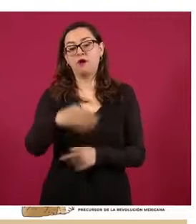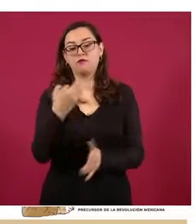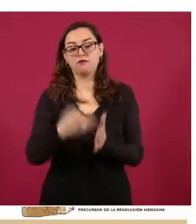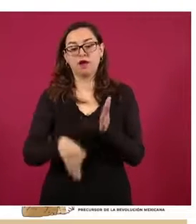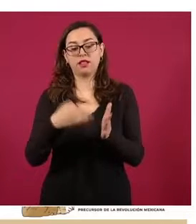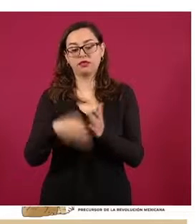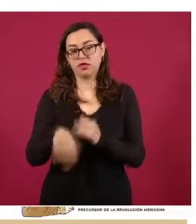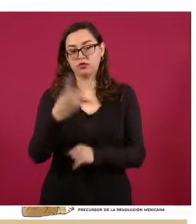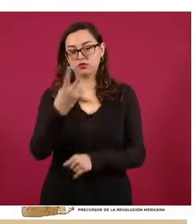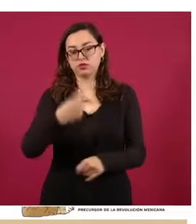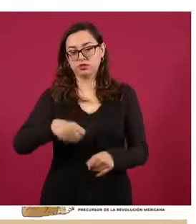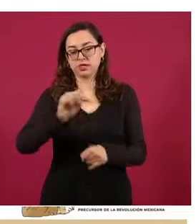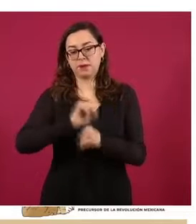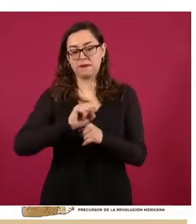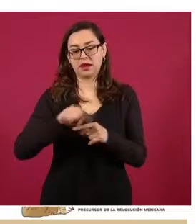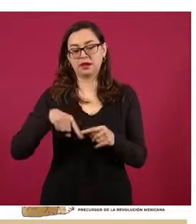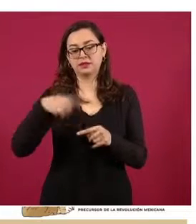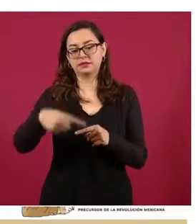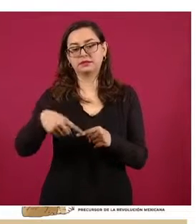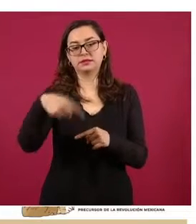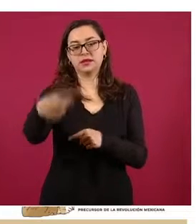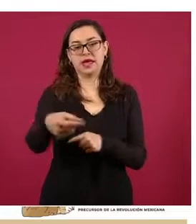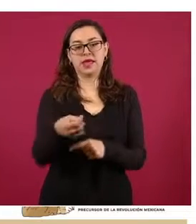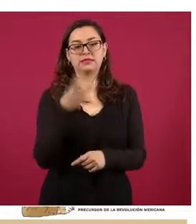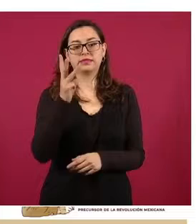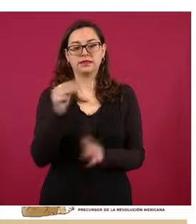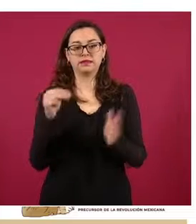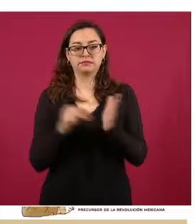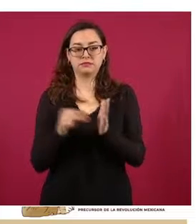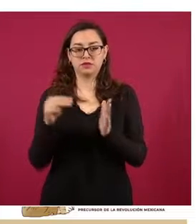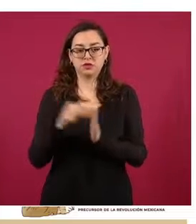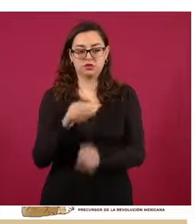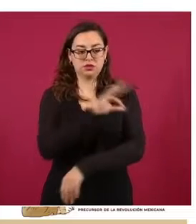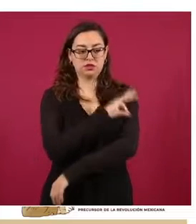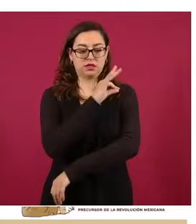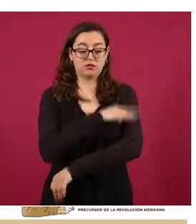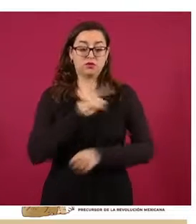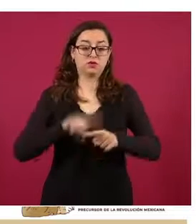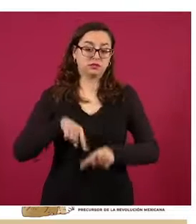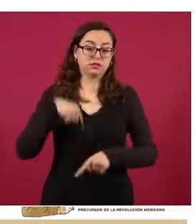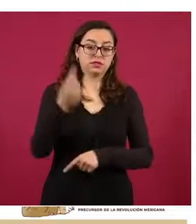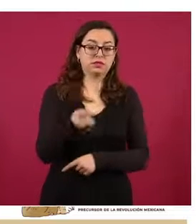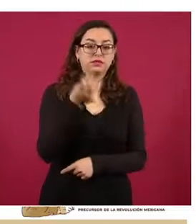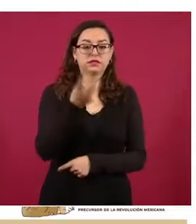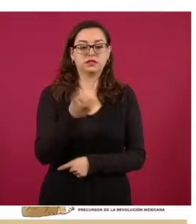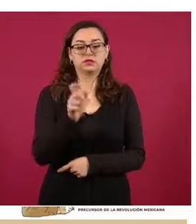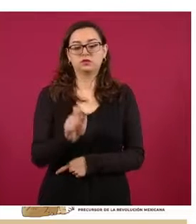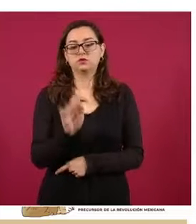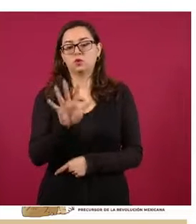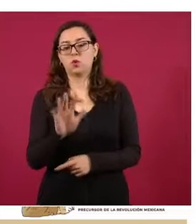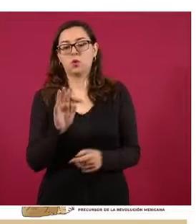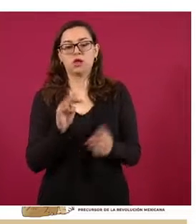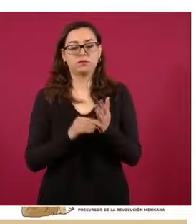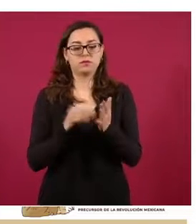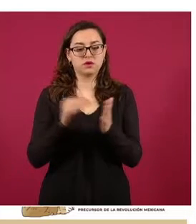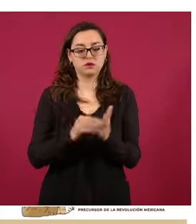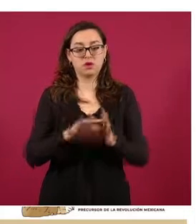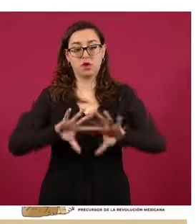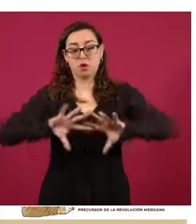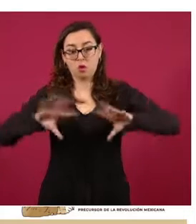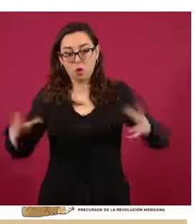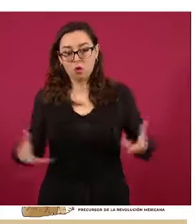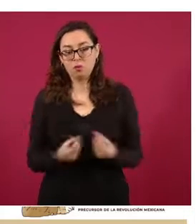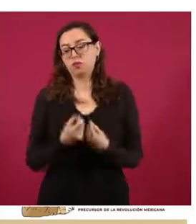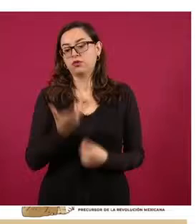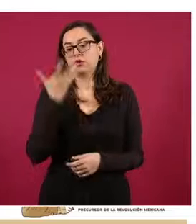las siguientes 2 semanas 3 millones de dosis y 3.4 respectivamente para completar los 10 millones